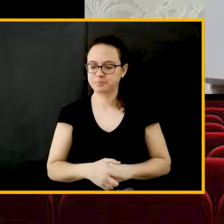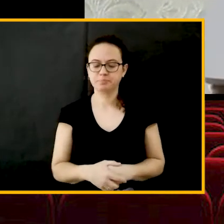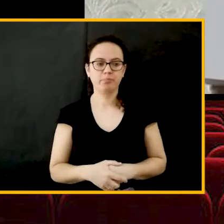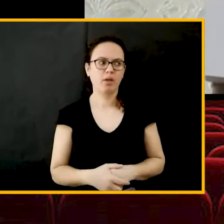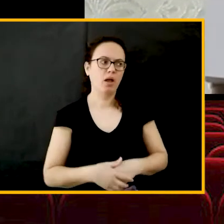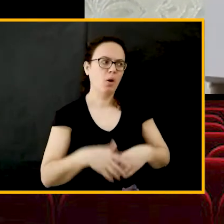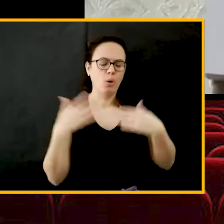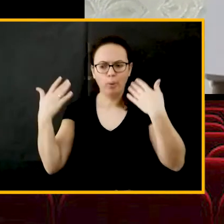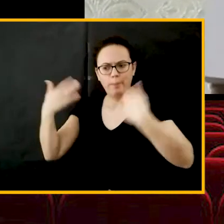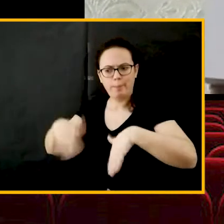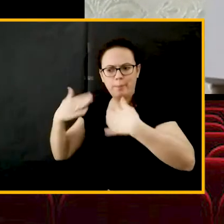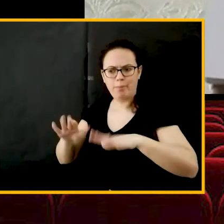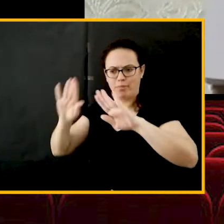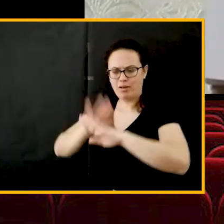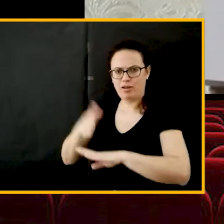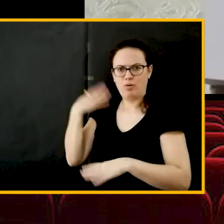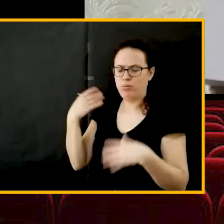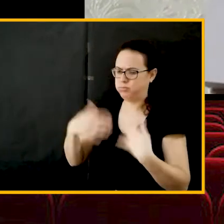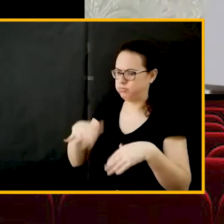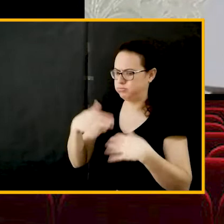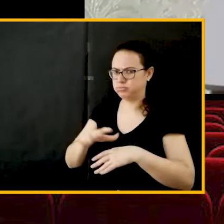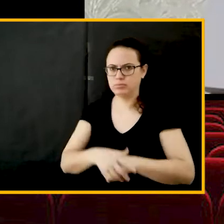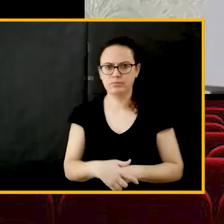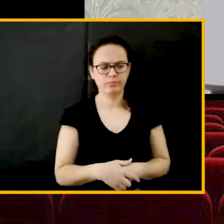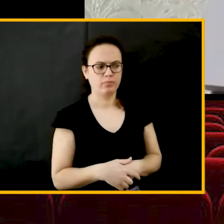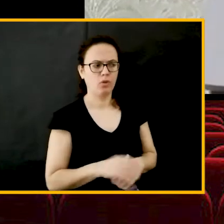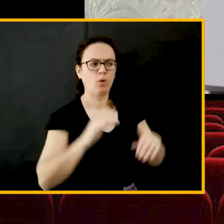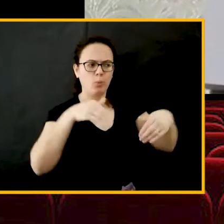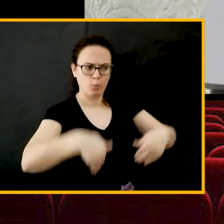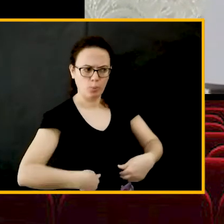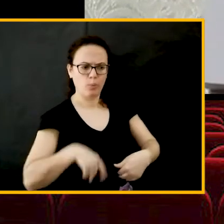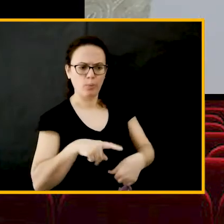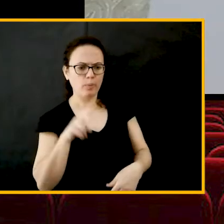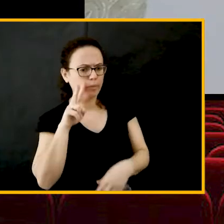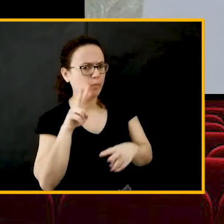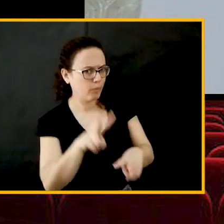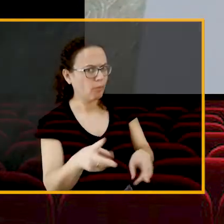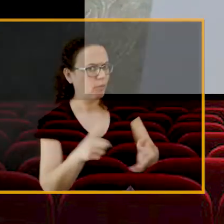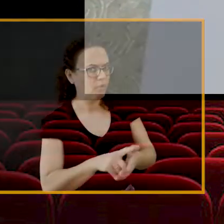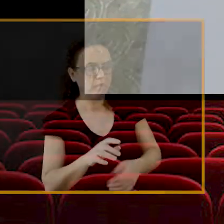nochecita! ¿Volveremos a verlos? No.